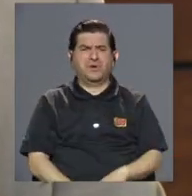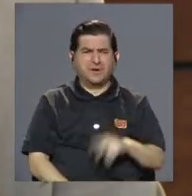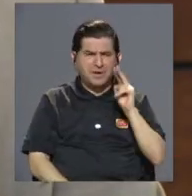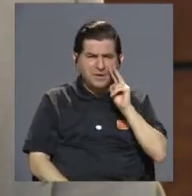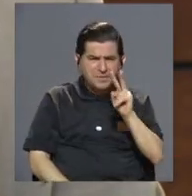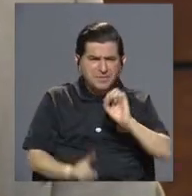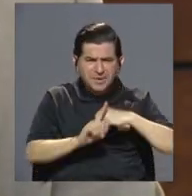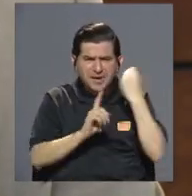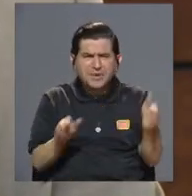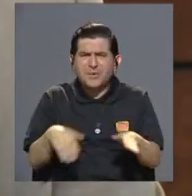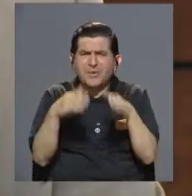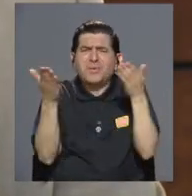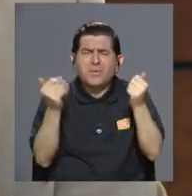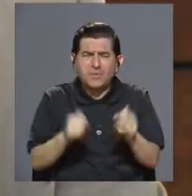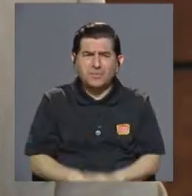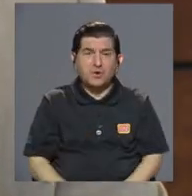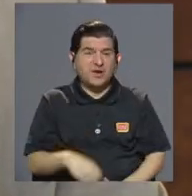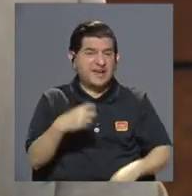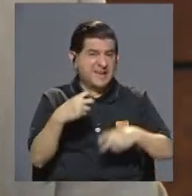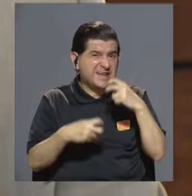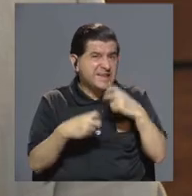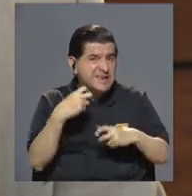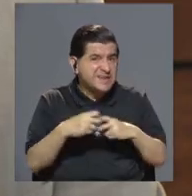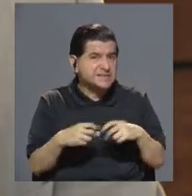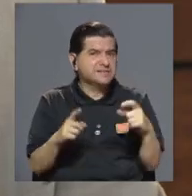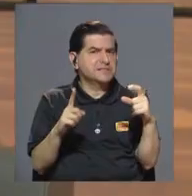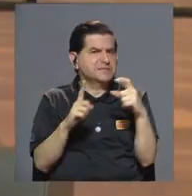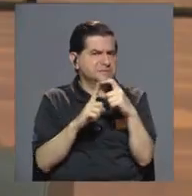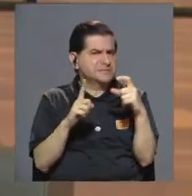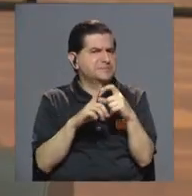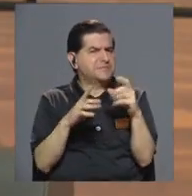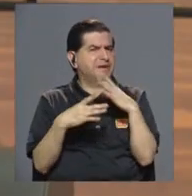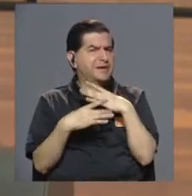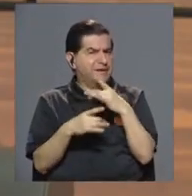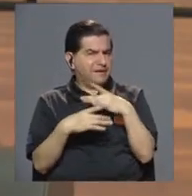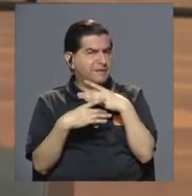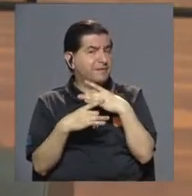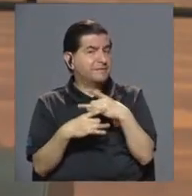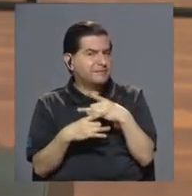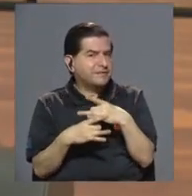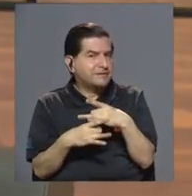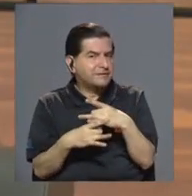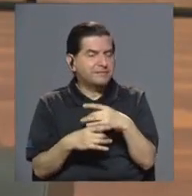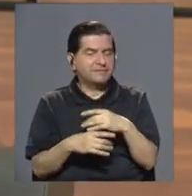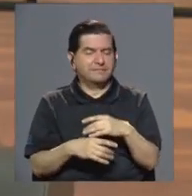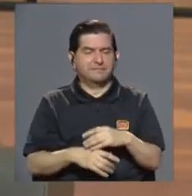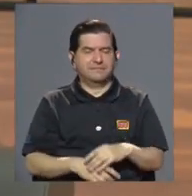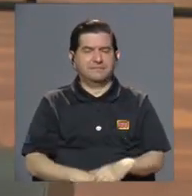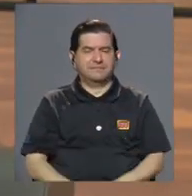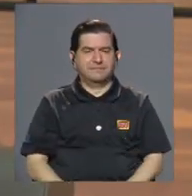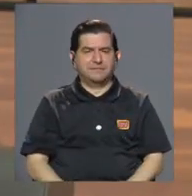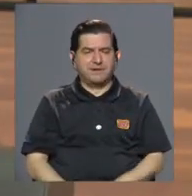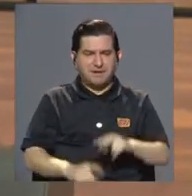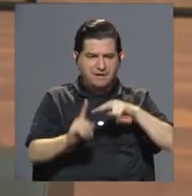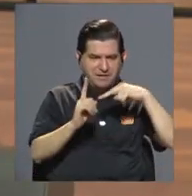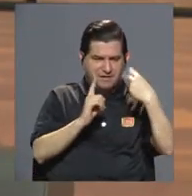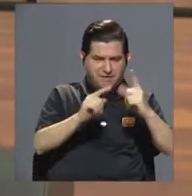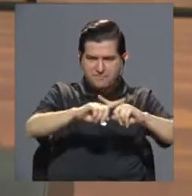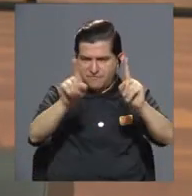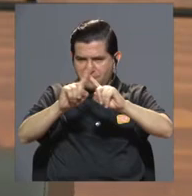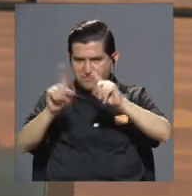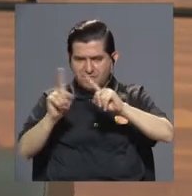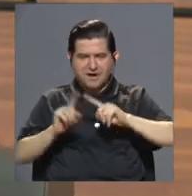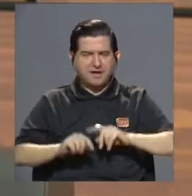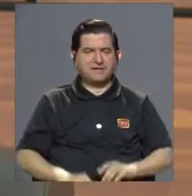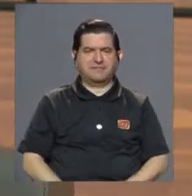panorama? Crisis, qué palabra más interesante. Se puede enfocar desde muchos puntos